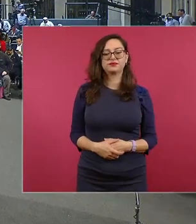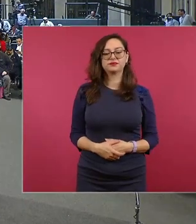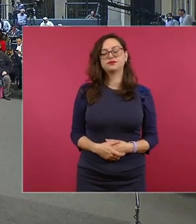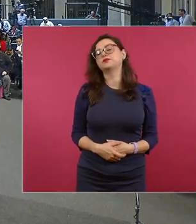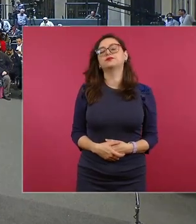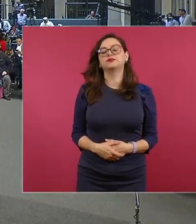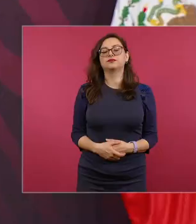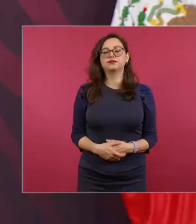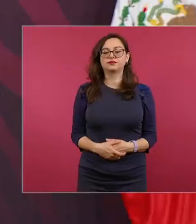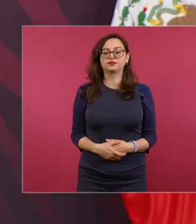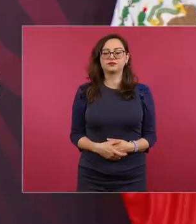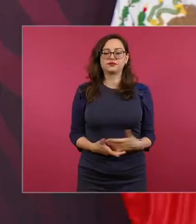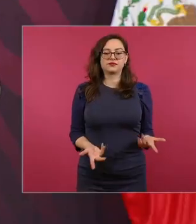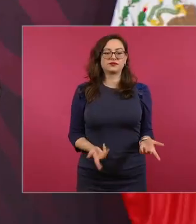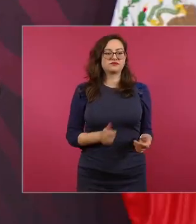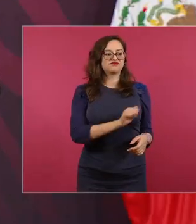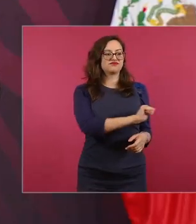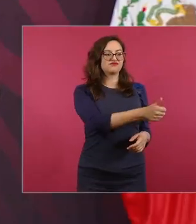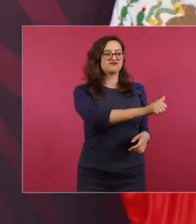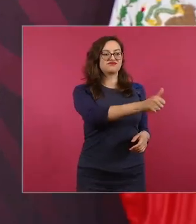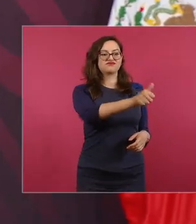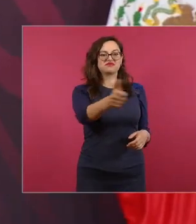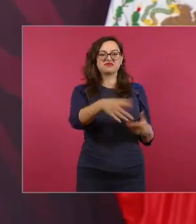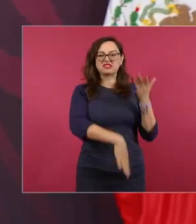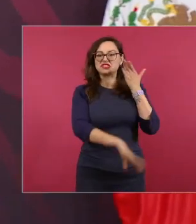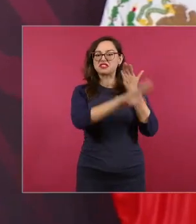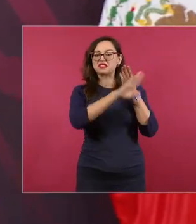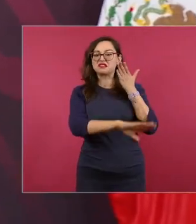Que han ayudado mucho,